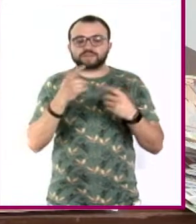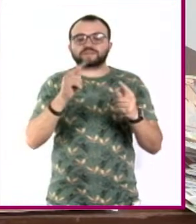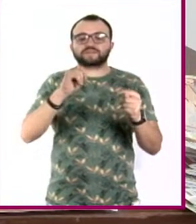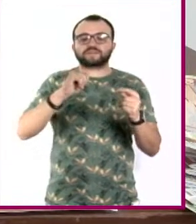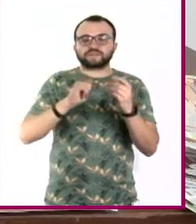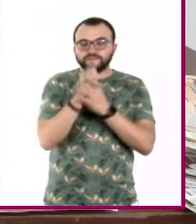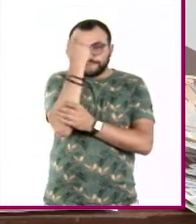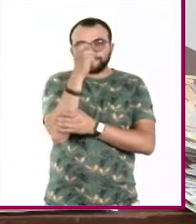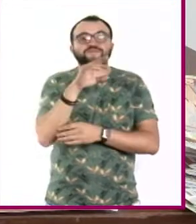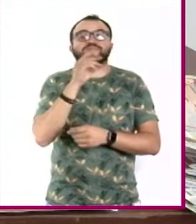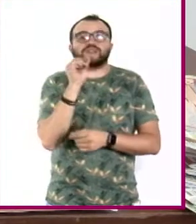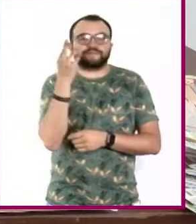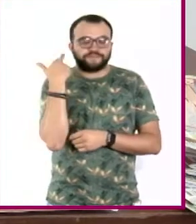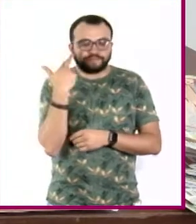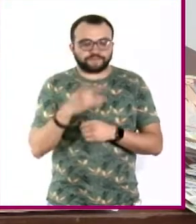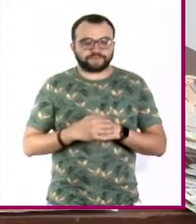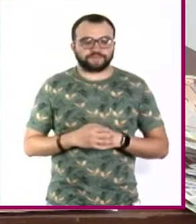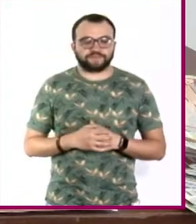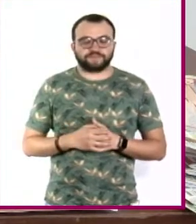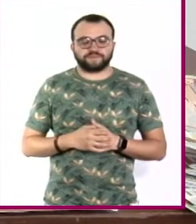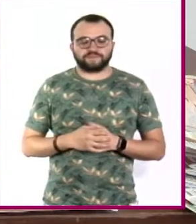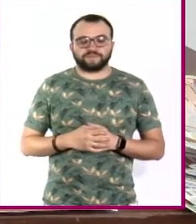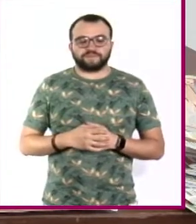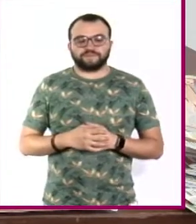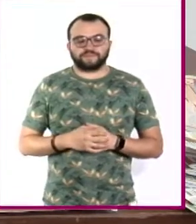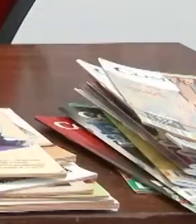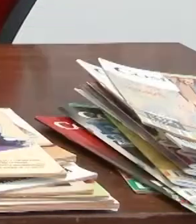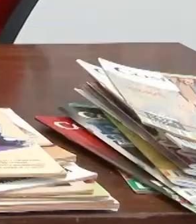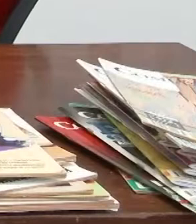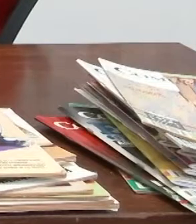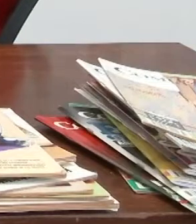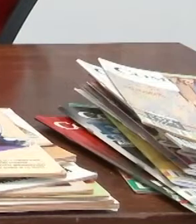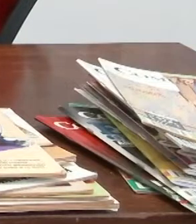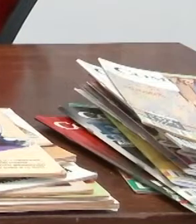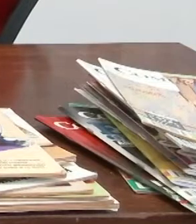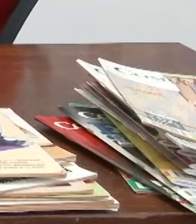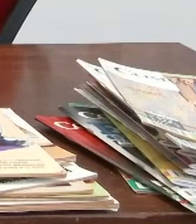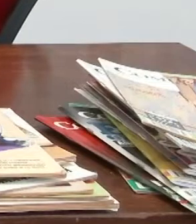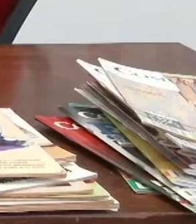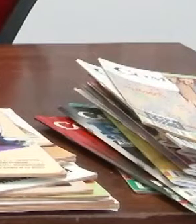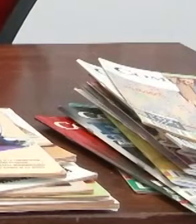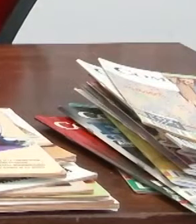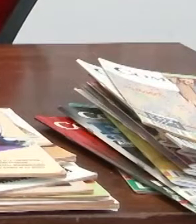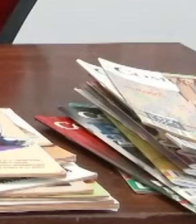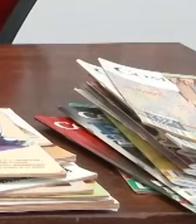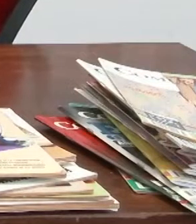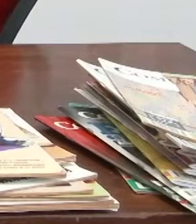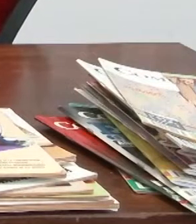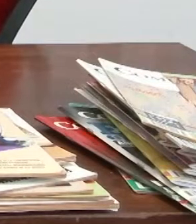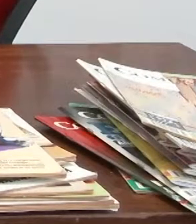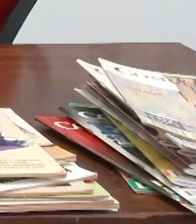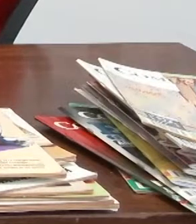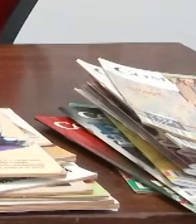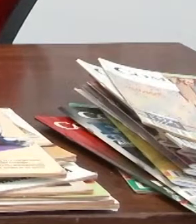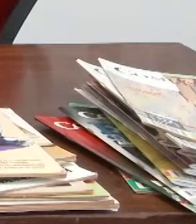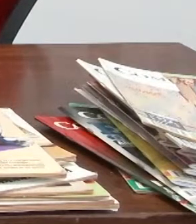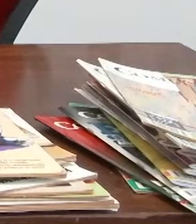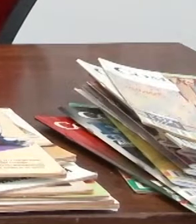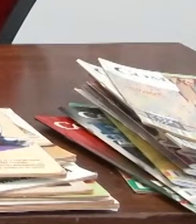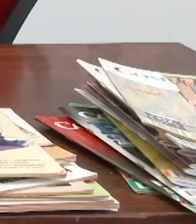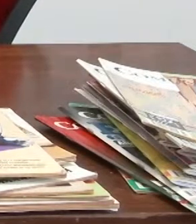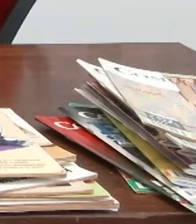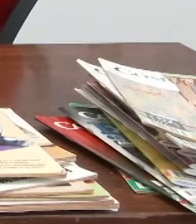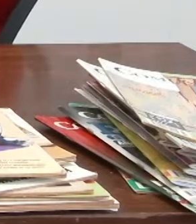momento y luego sigues buscando. Ok. La tecnología toma un papel determinante en la vida de los jóvenes, y no porque represente un interés en sí misma para